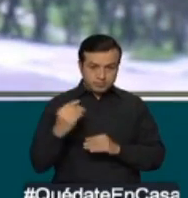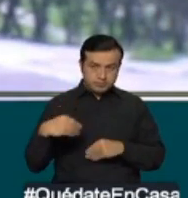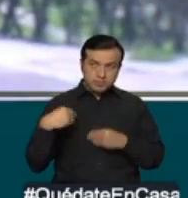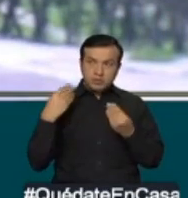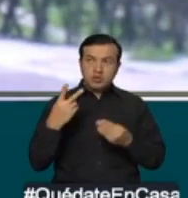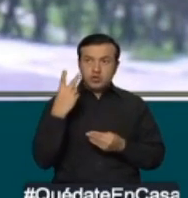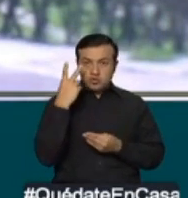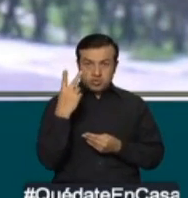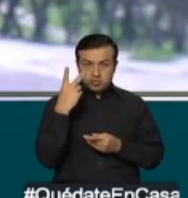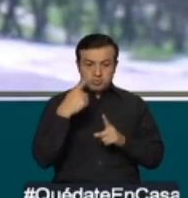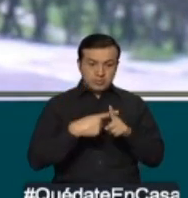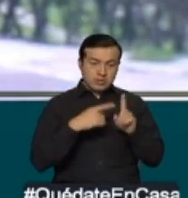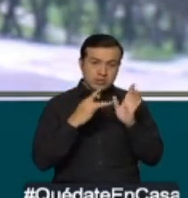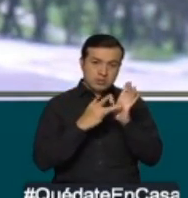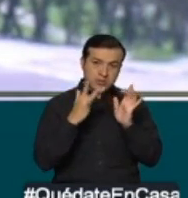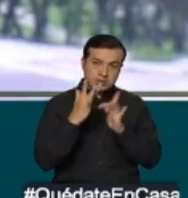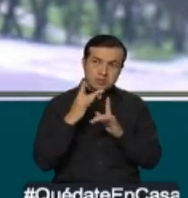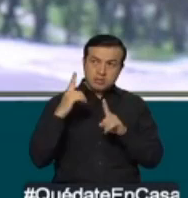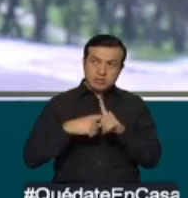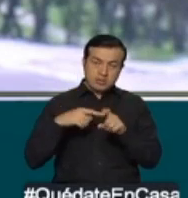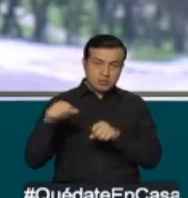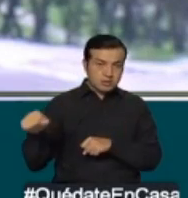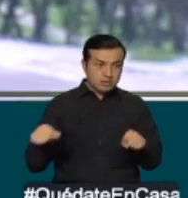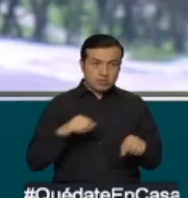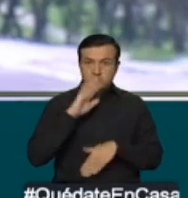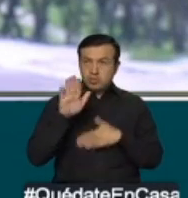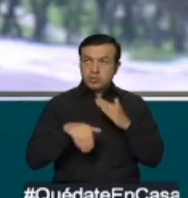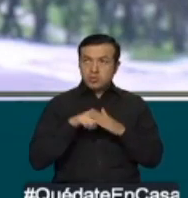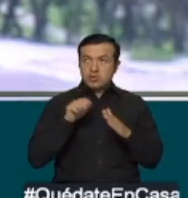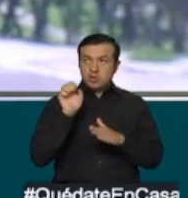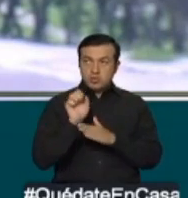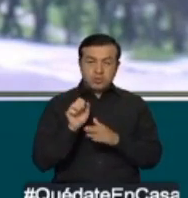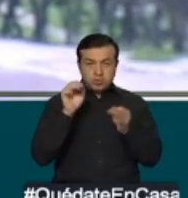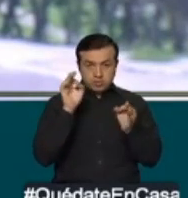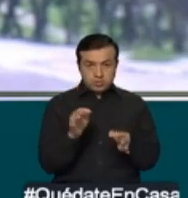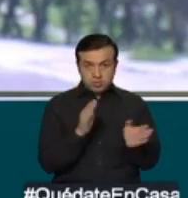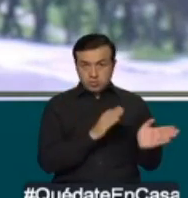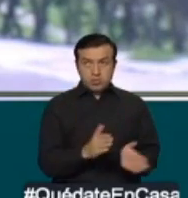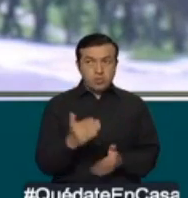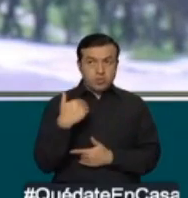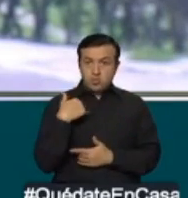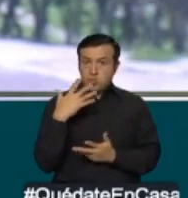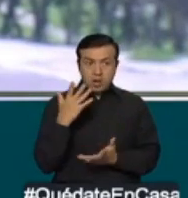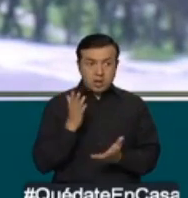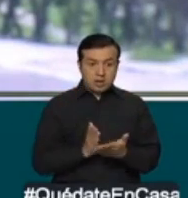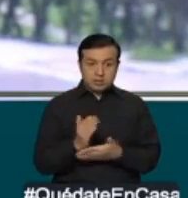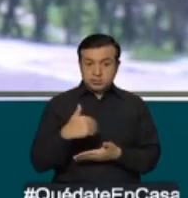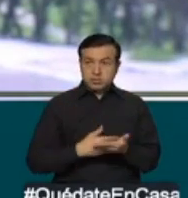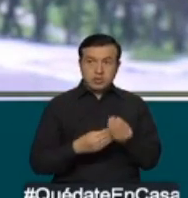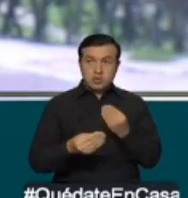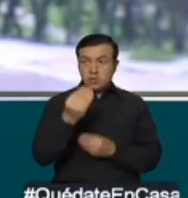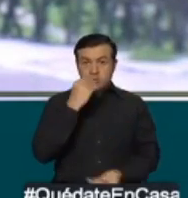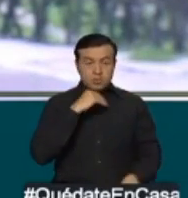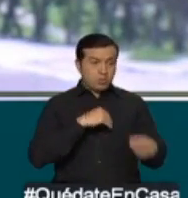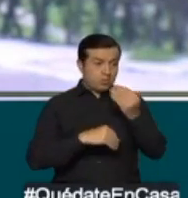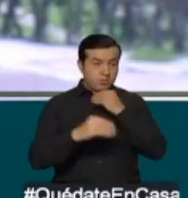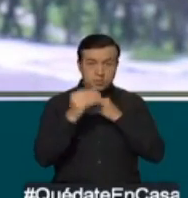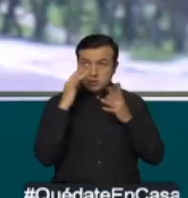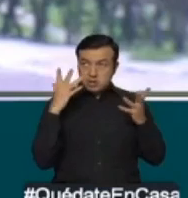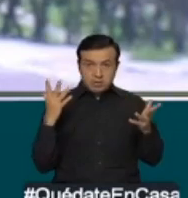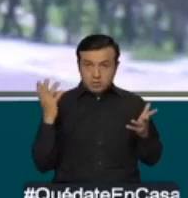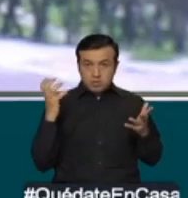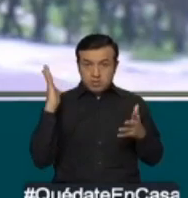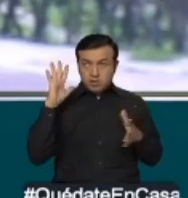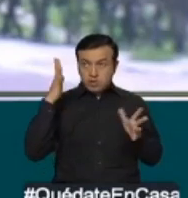los bonos el mes de abril y el mes de mayo todos los ecuatorianos que justamente no tienen acceso a alimentos que no han tenido un